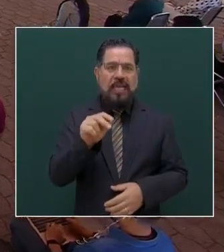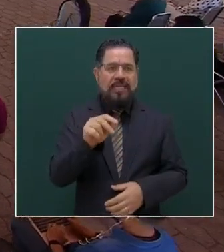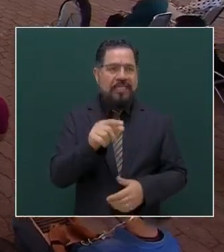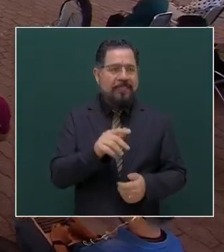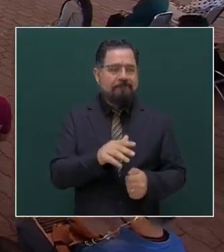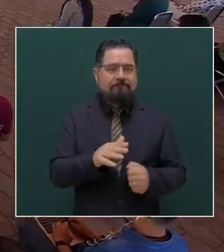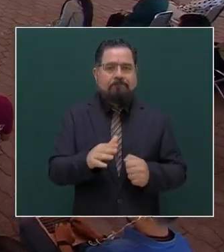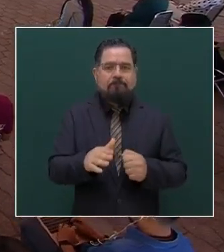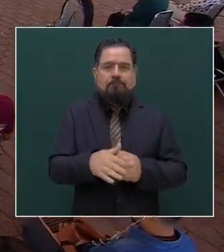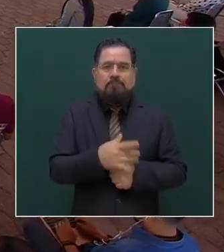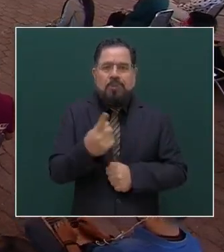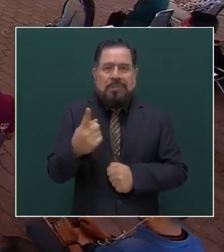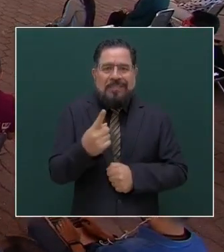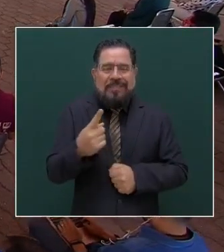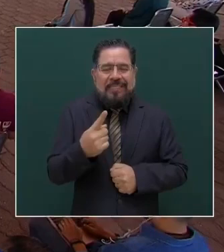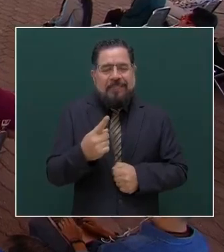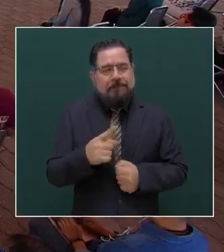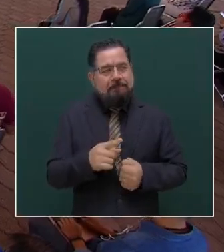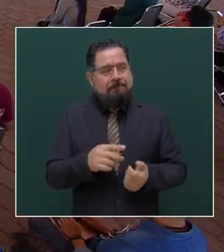porque crearon aparatos.